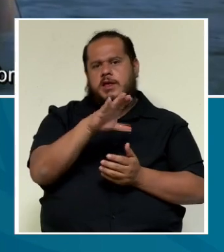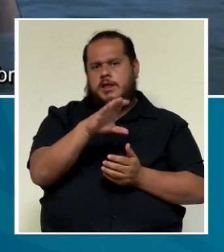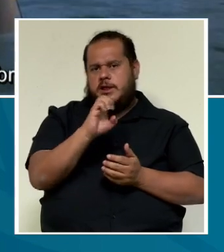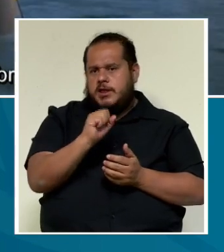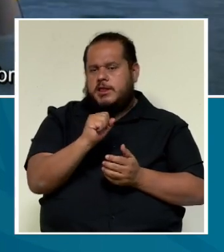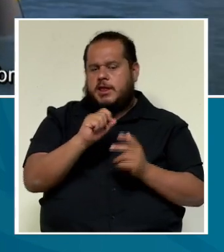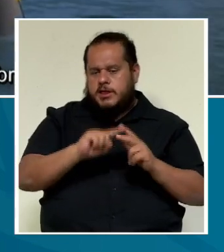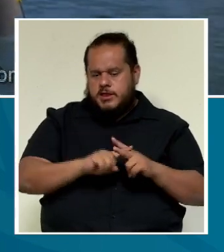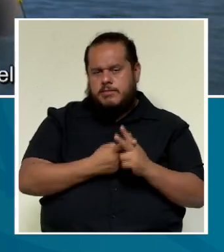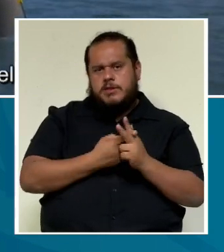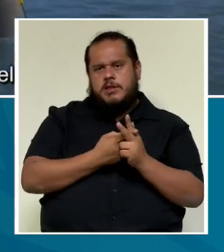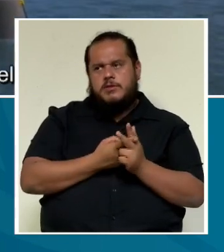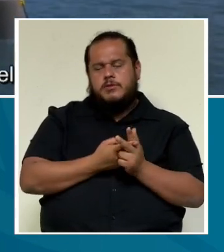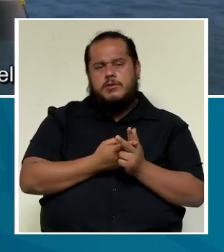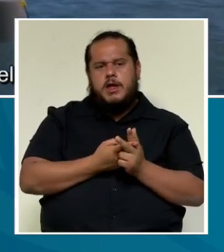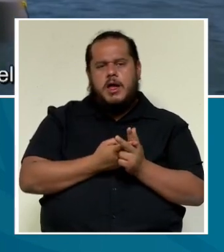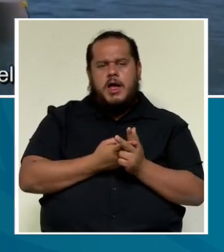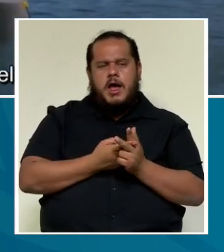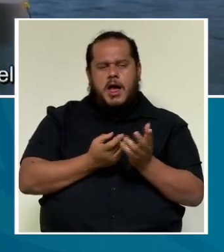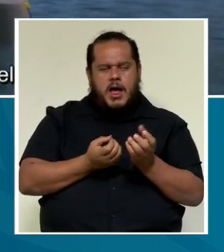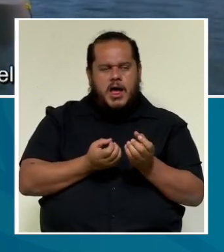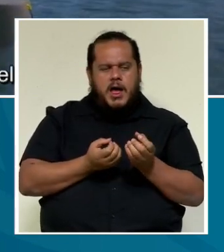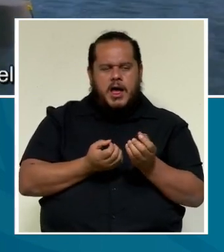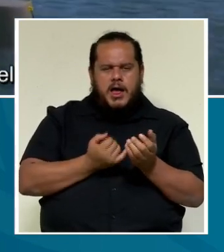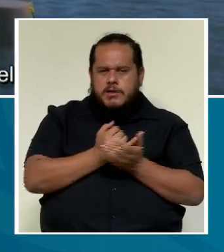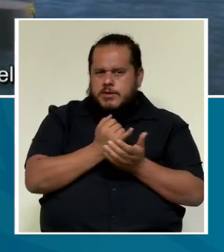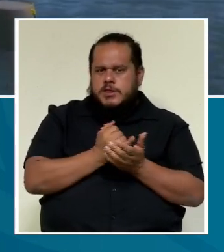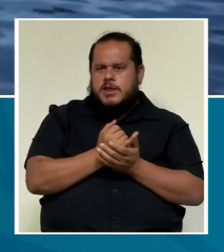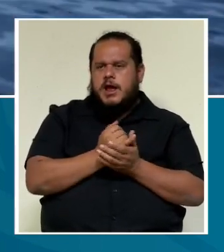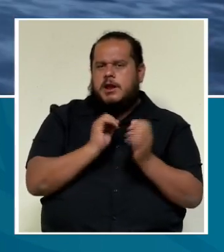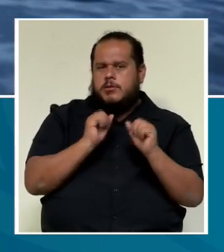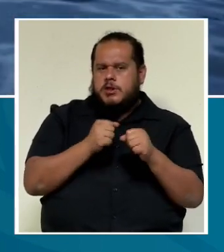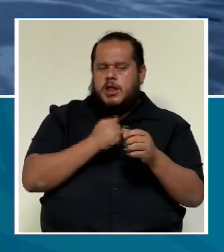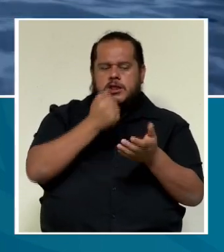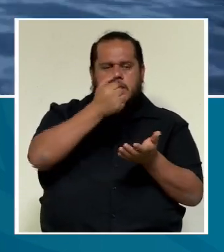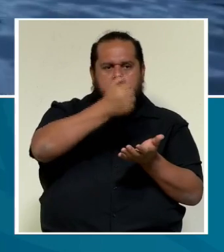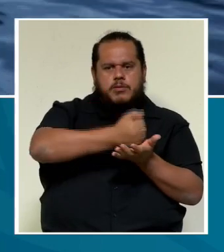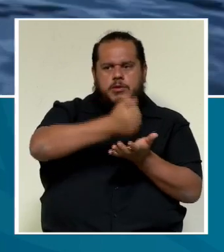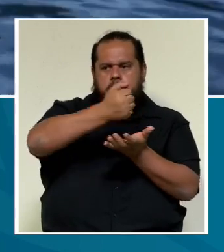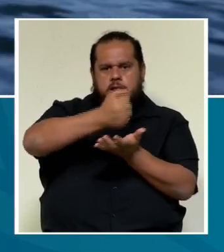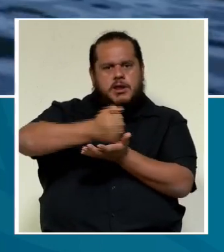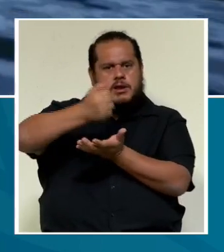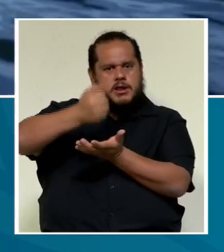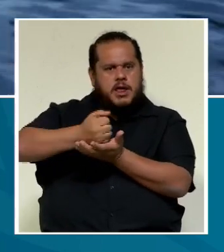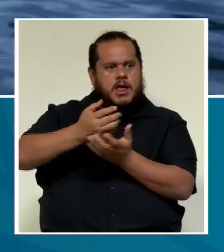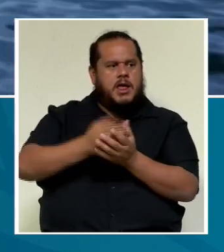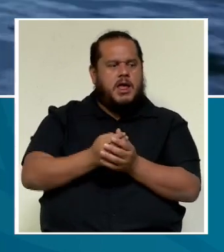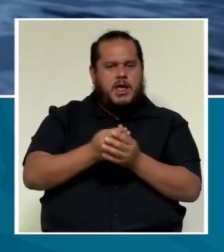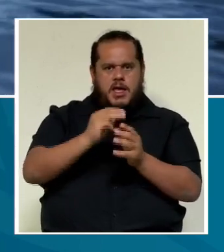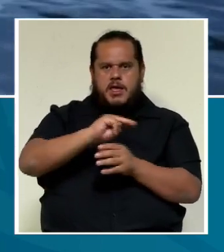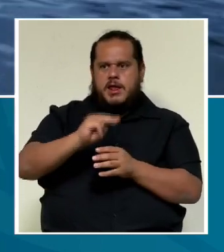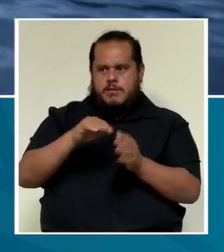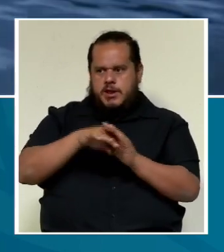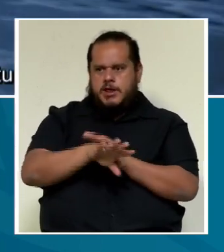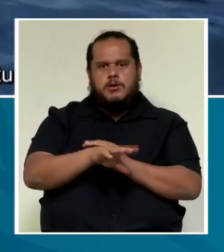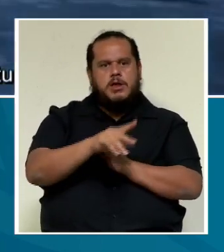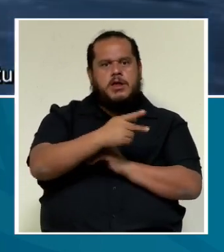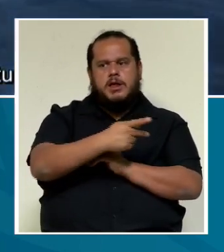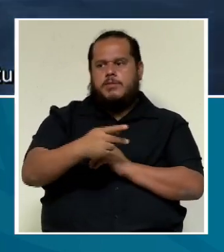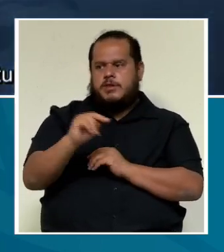está empezando a explorar la posibilidad de colocar aerogeneradores en mar adentro, en el Pacífico